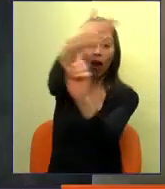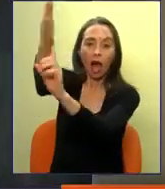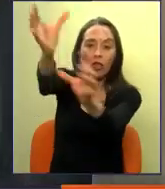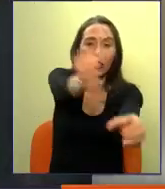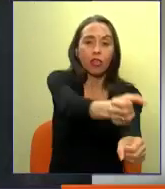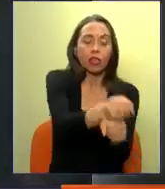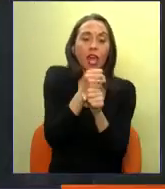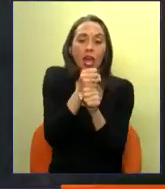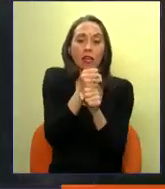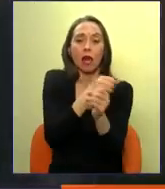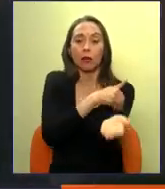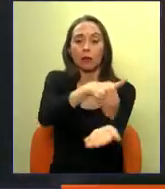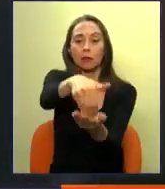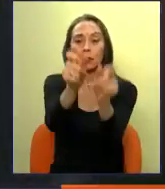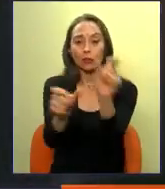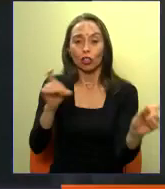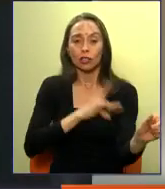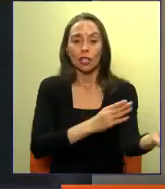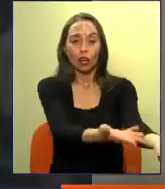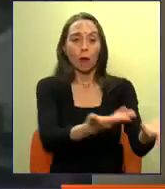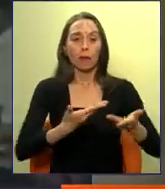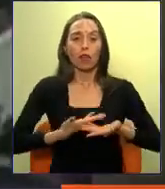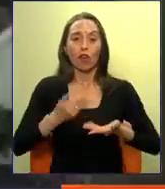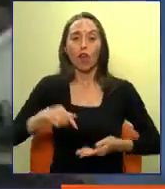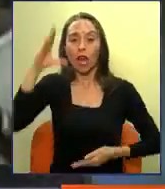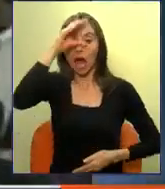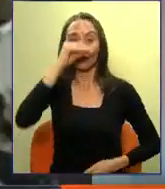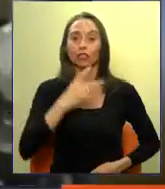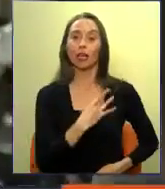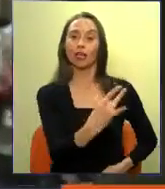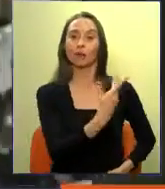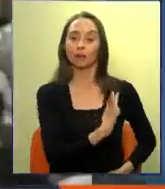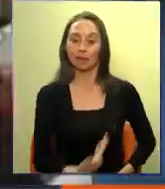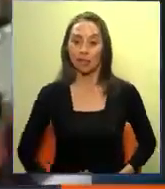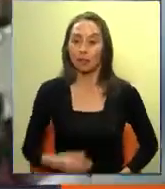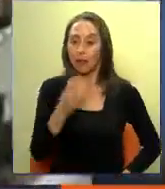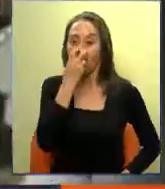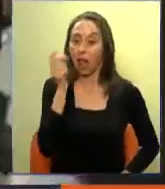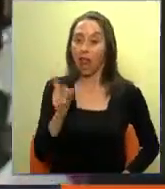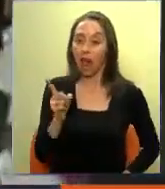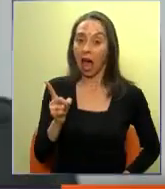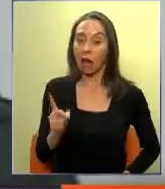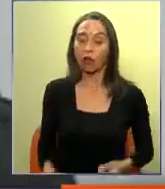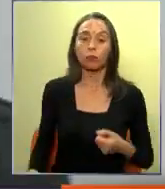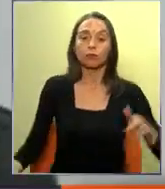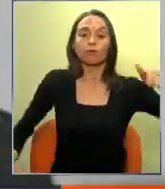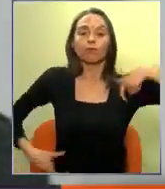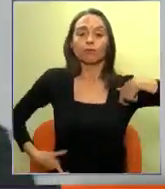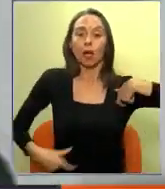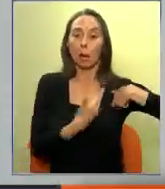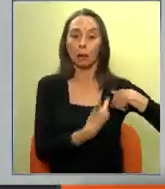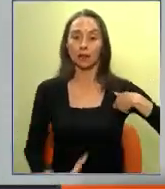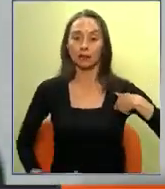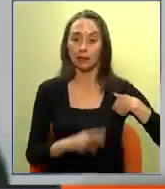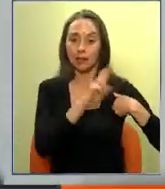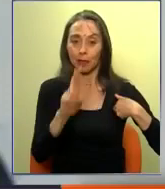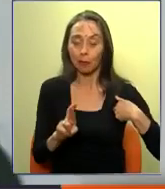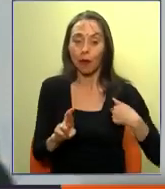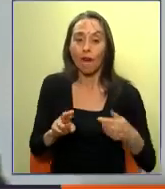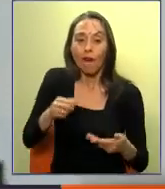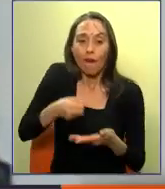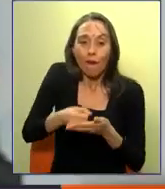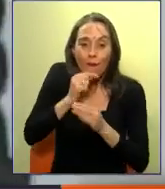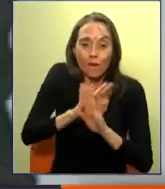esos millones de chilenos me entregaron esta noche. Ricardo Lagos se transformó en presidente de la República y hacia el final de su